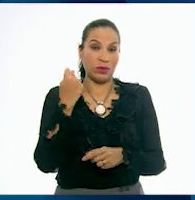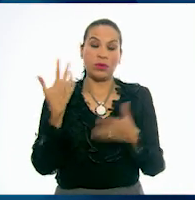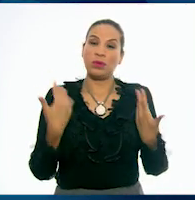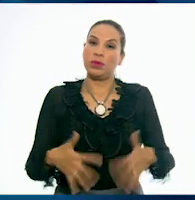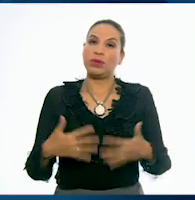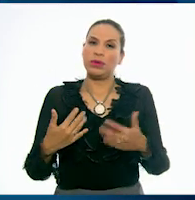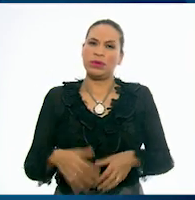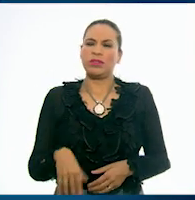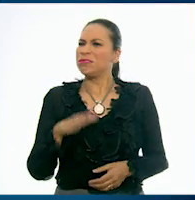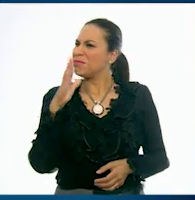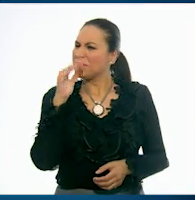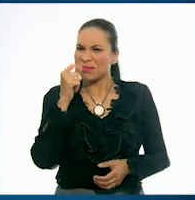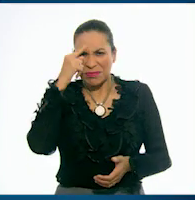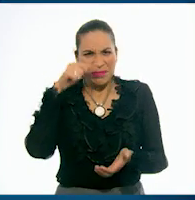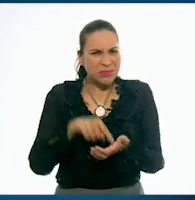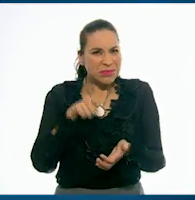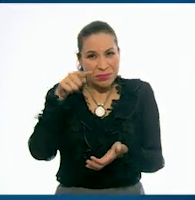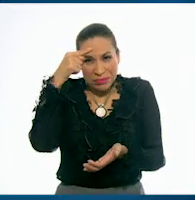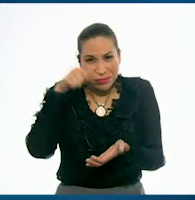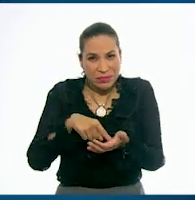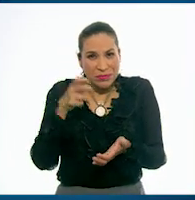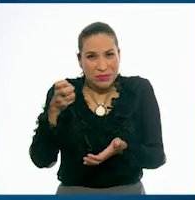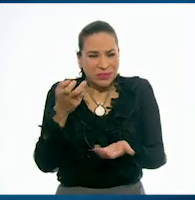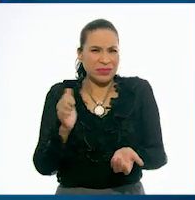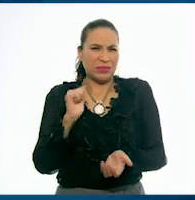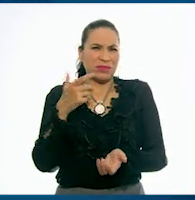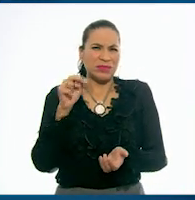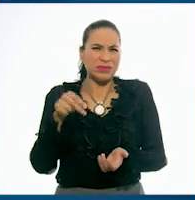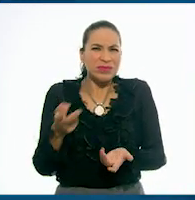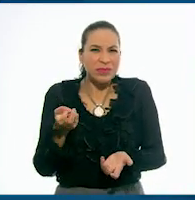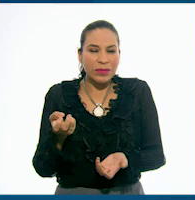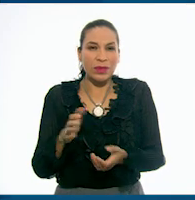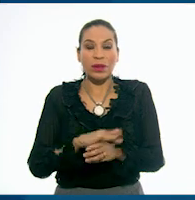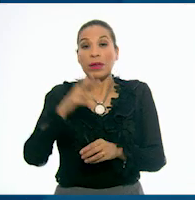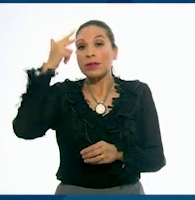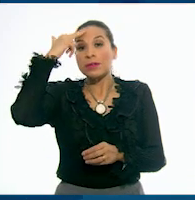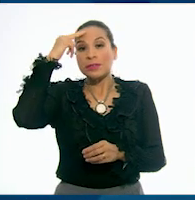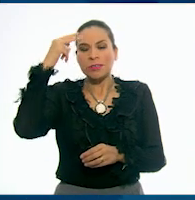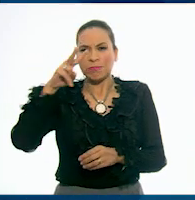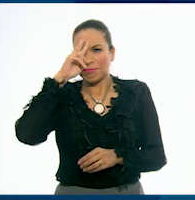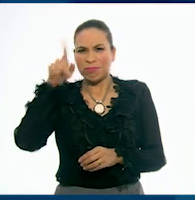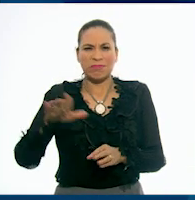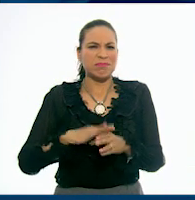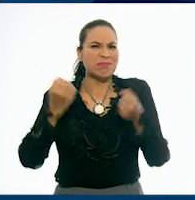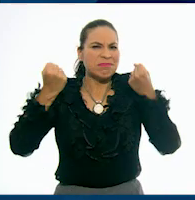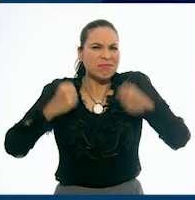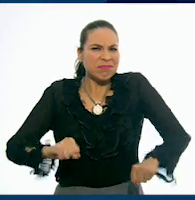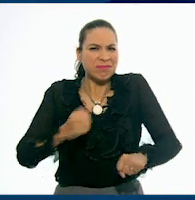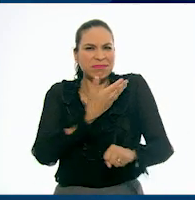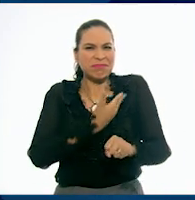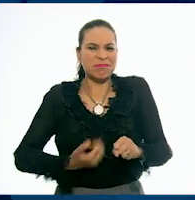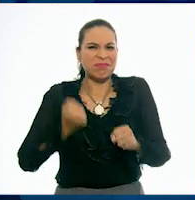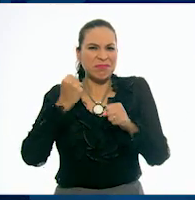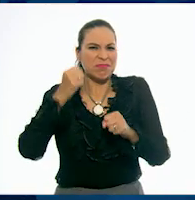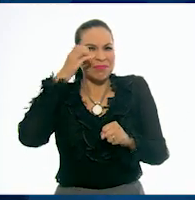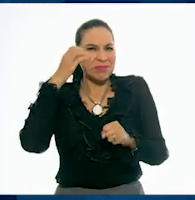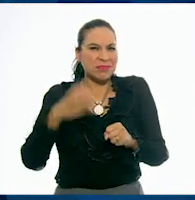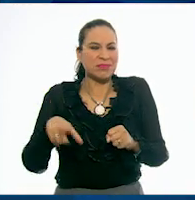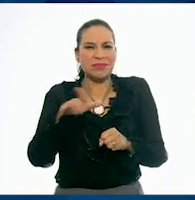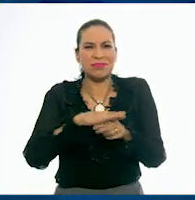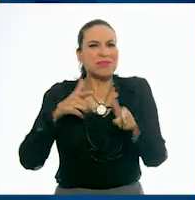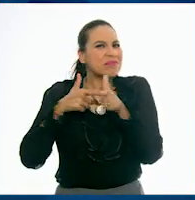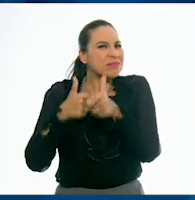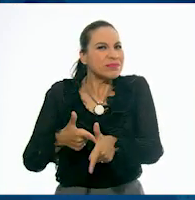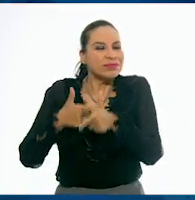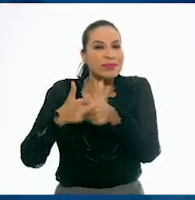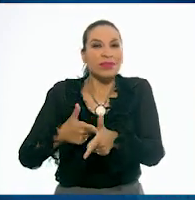fue... No puedo creer que pienses así, Agustín. Porfirio Díaz fue un dictador sangriento que se perpetuó en